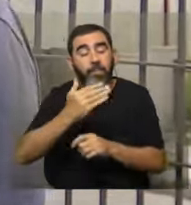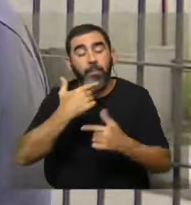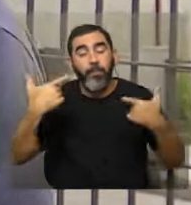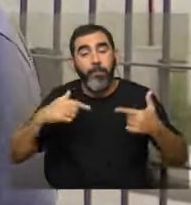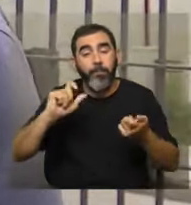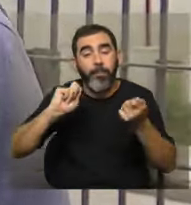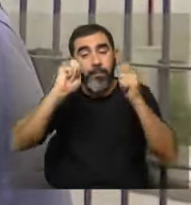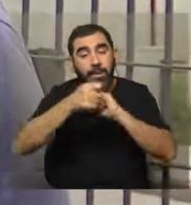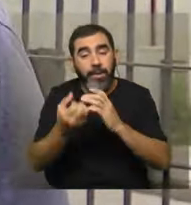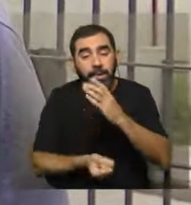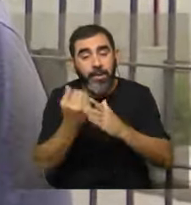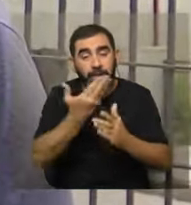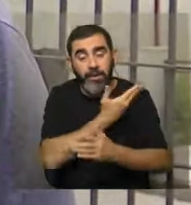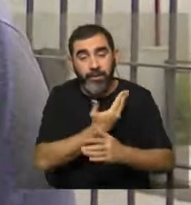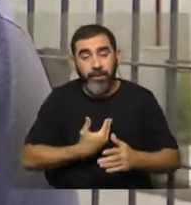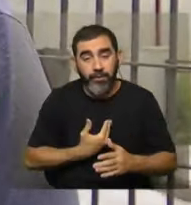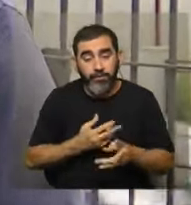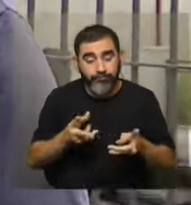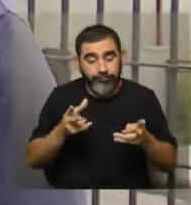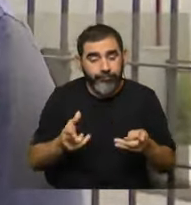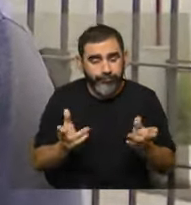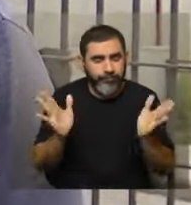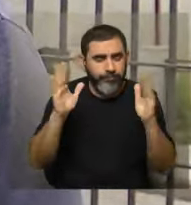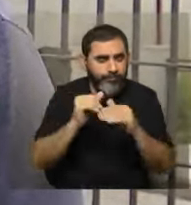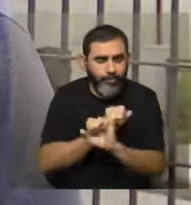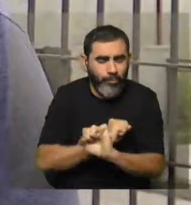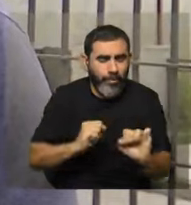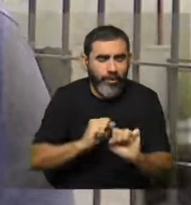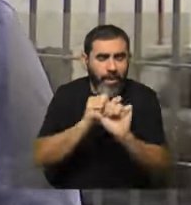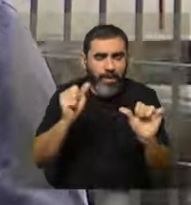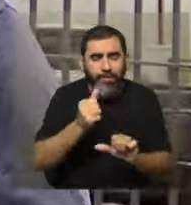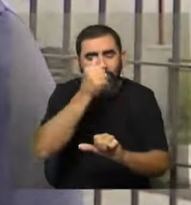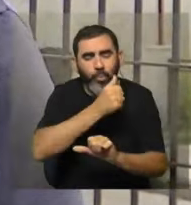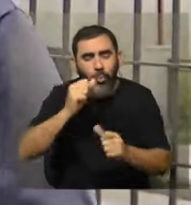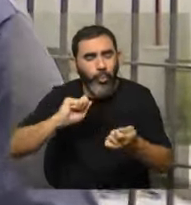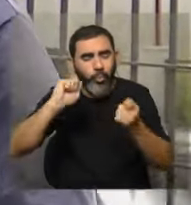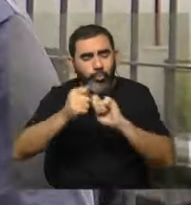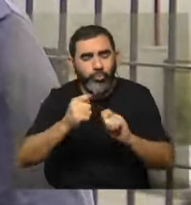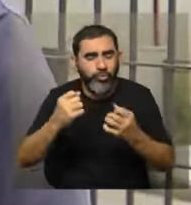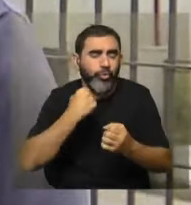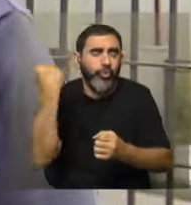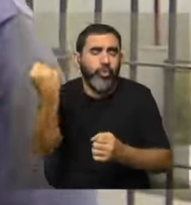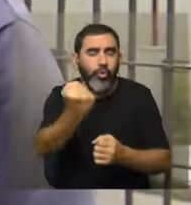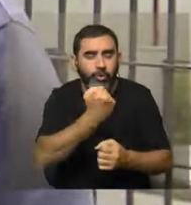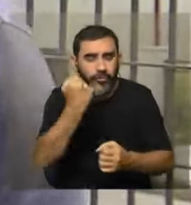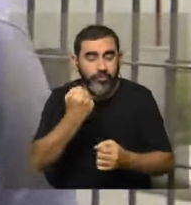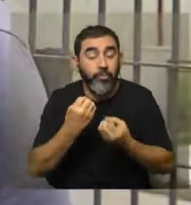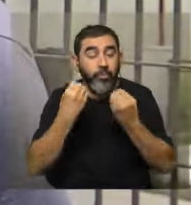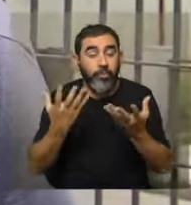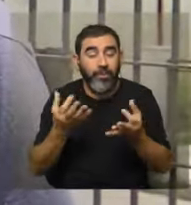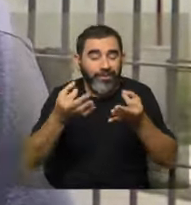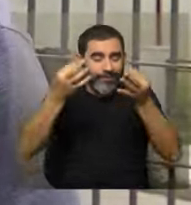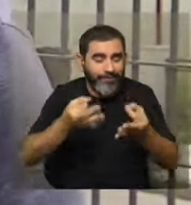transición hacia un nuevo gobierno en este periodo de tiempo no va a tener posibilidades de hacer grandes cambios o grandes modificaciones porque estamos